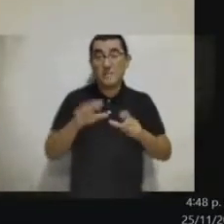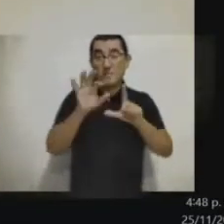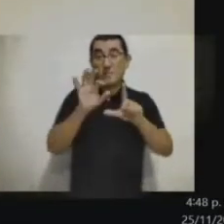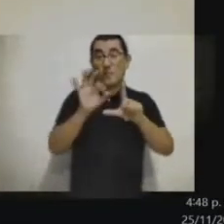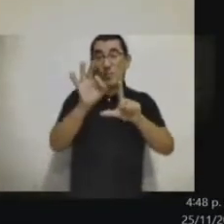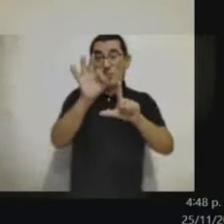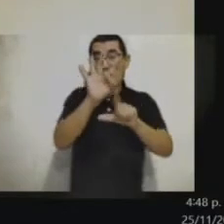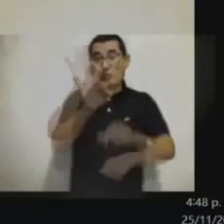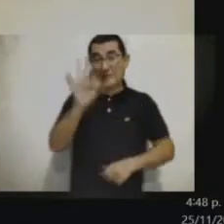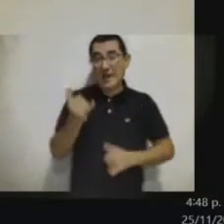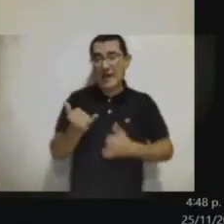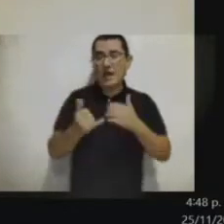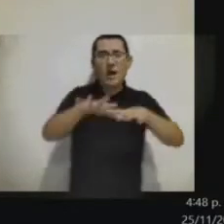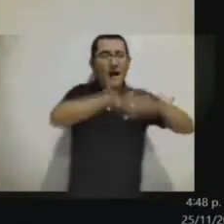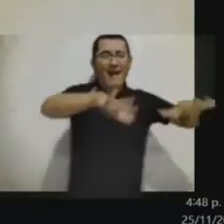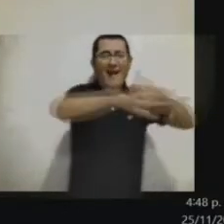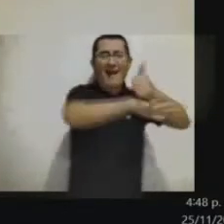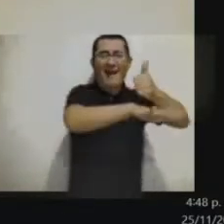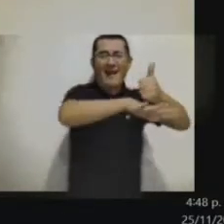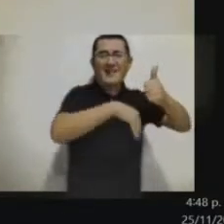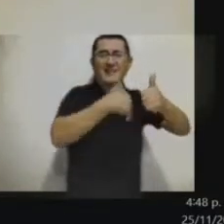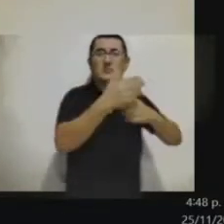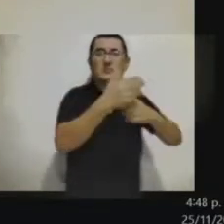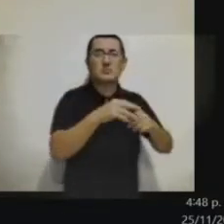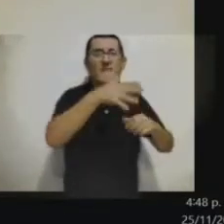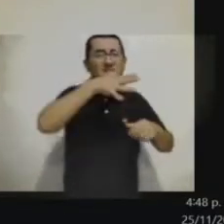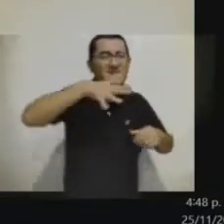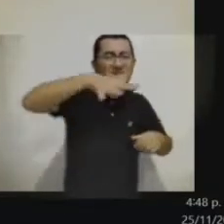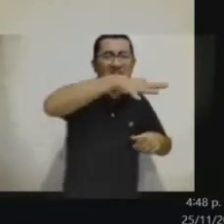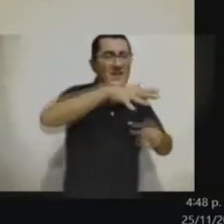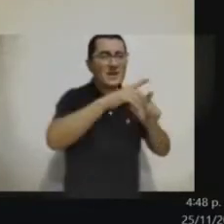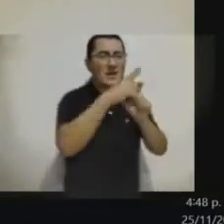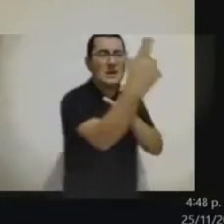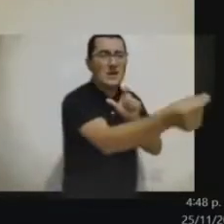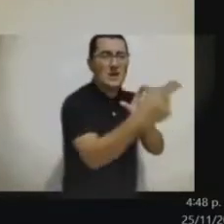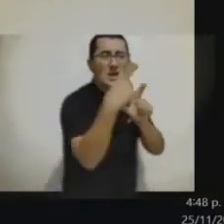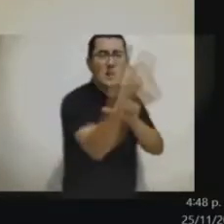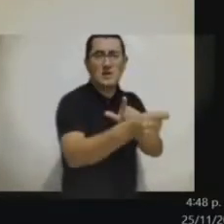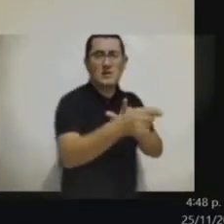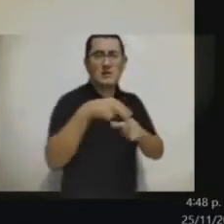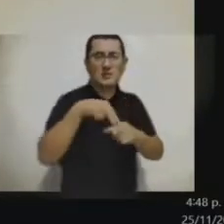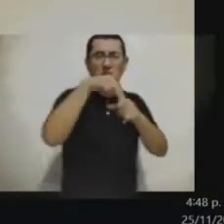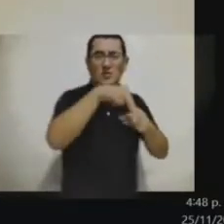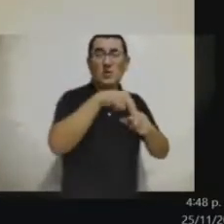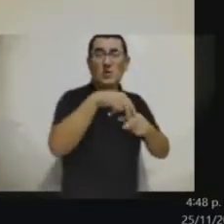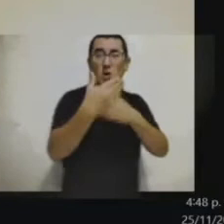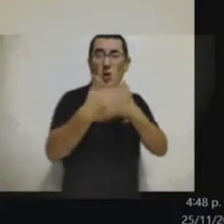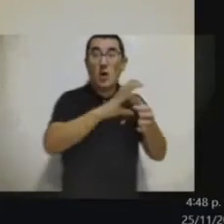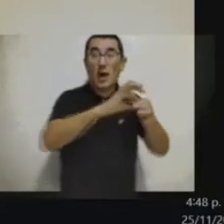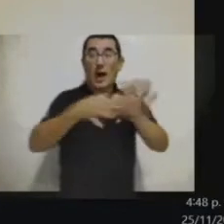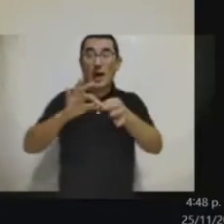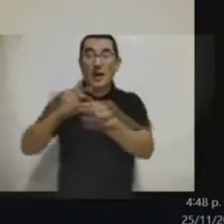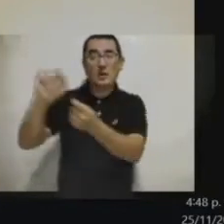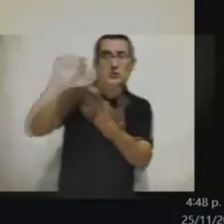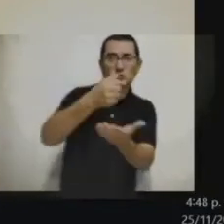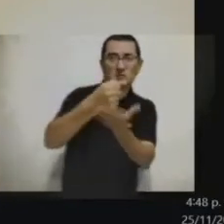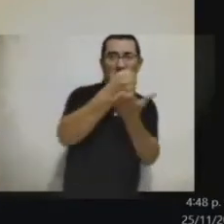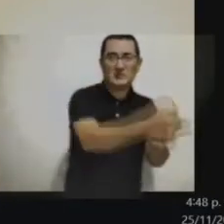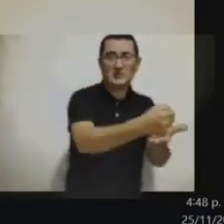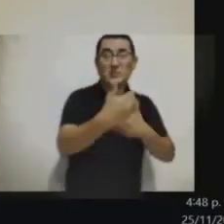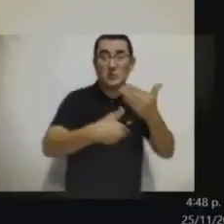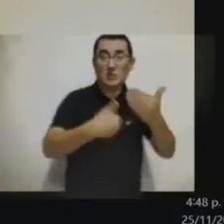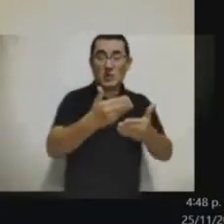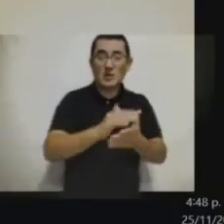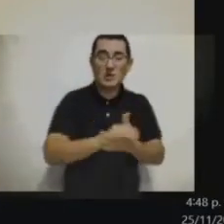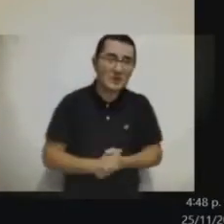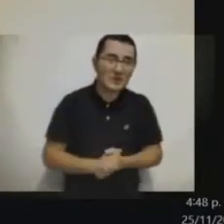de usuarios rurales, también un recurso en términos de subsidio, pero son los retos que tenemos hoy en día,